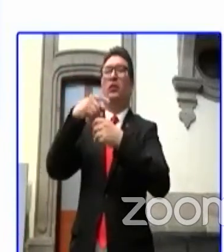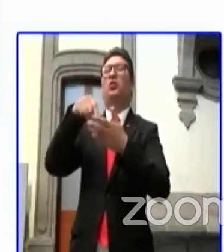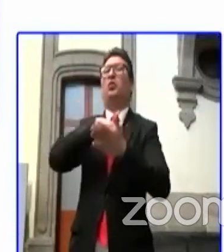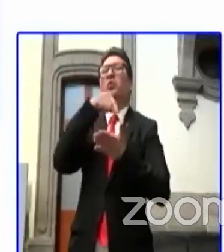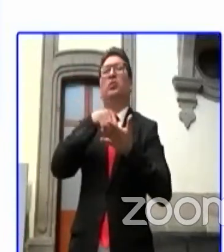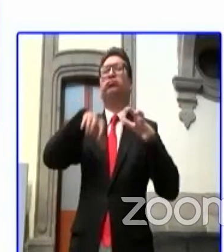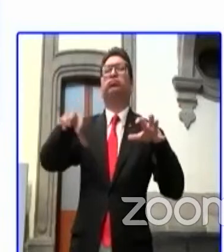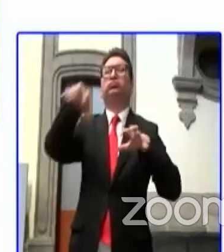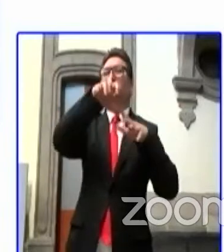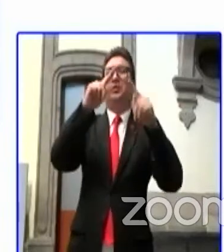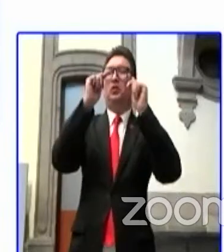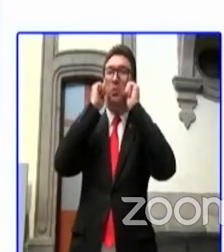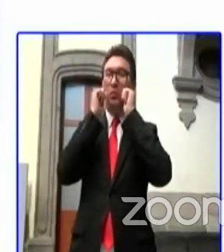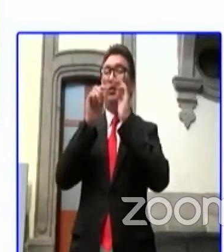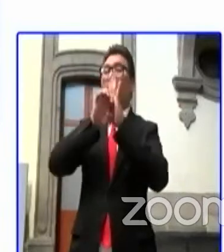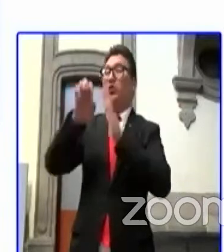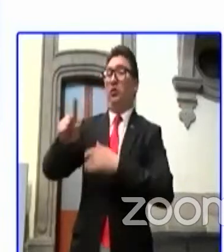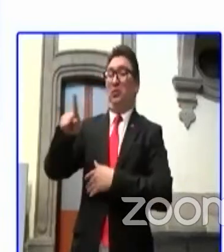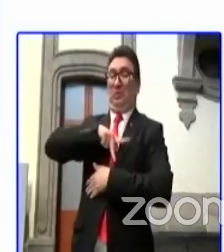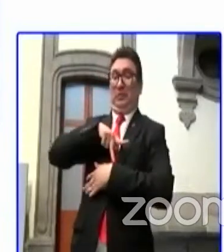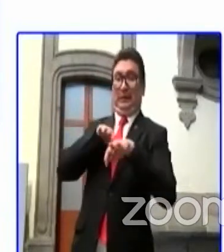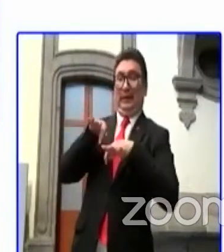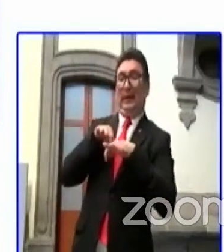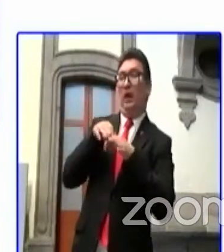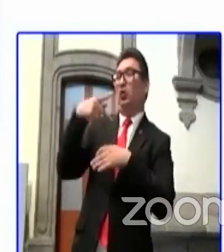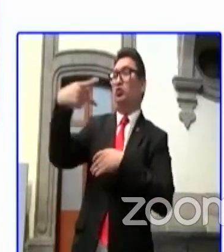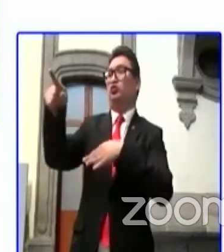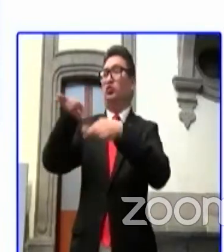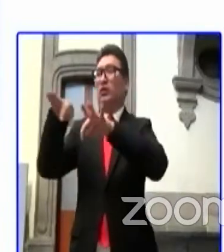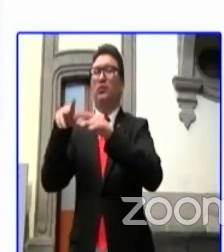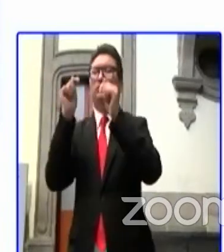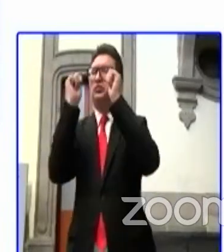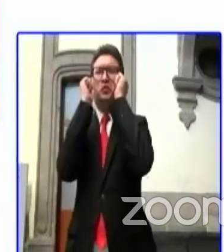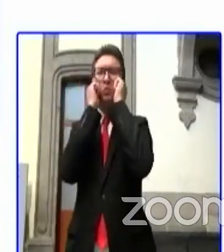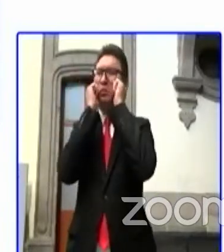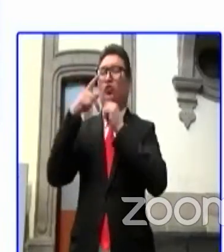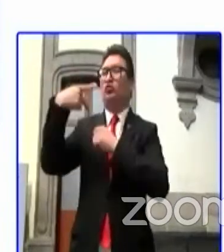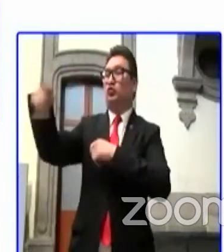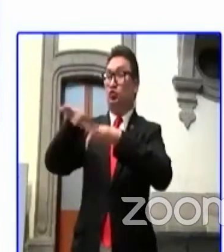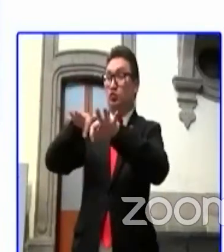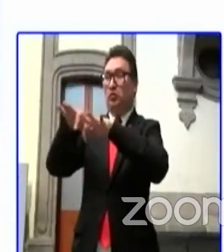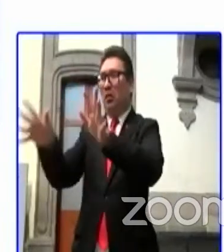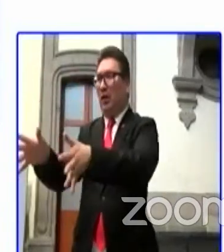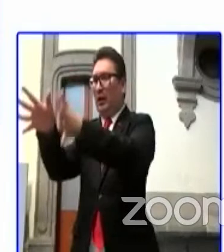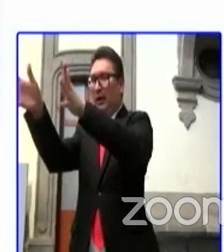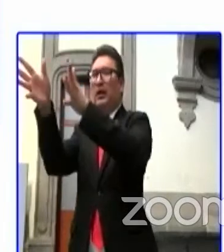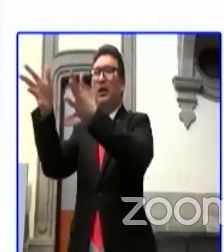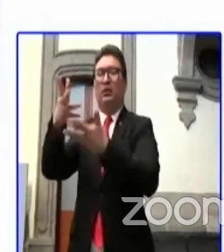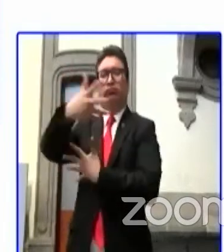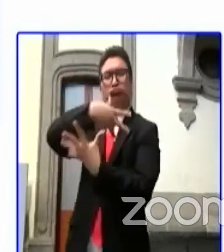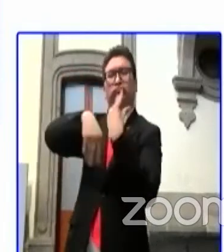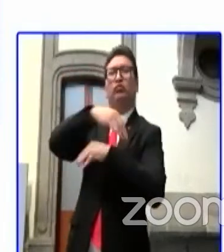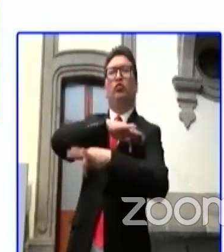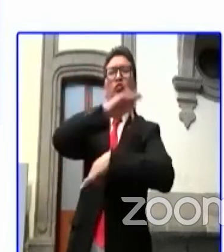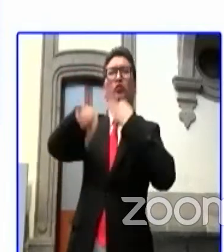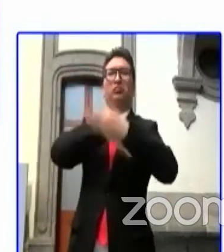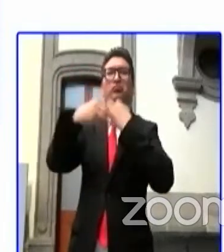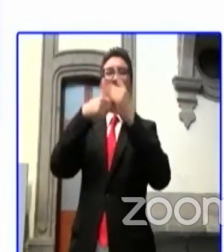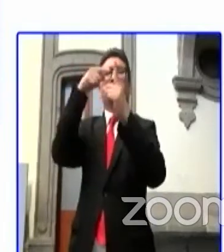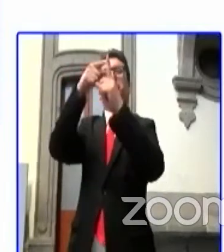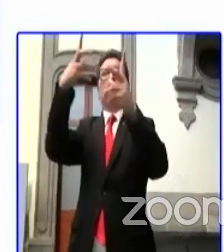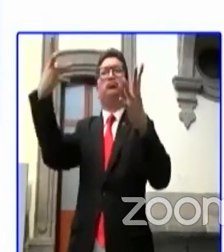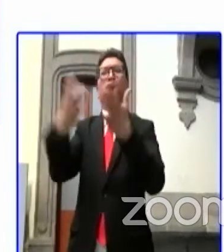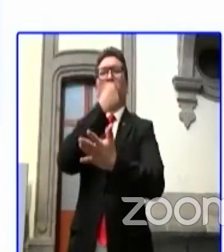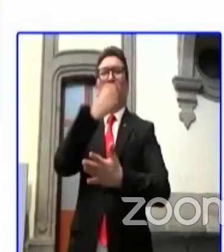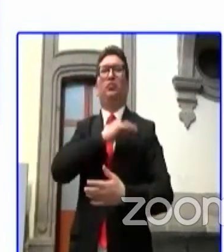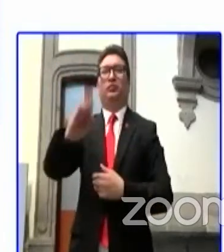No importa si el trabajo no es mío, ¿no? Yo puedo promover el trabajo de mis compañeros y así todos vamos a ganar. Y por